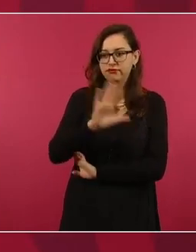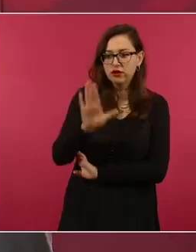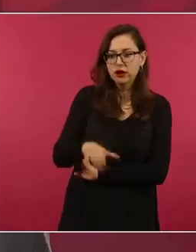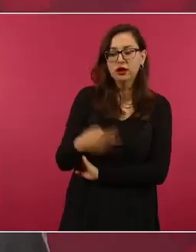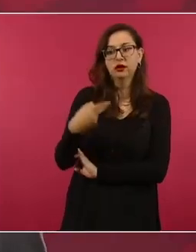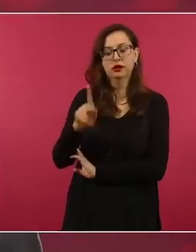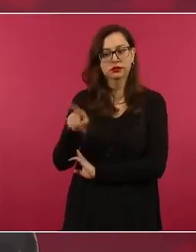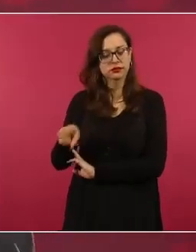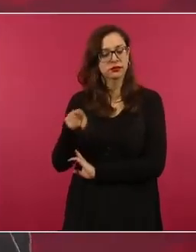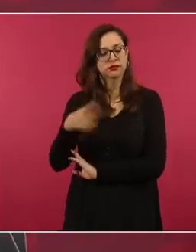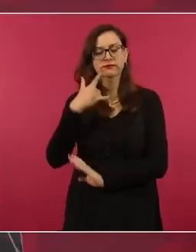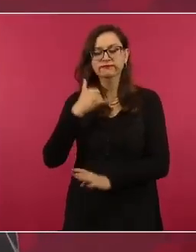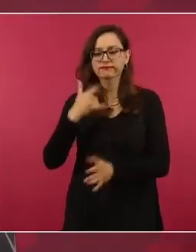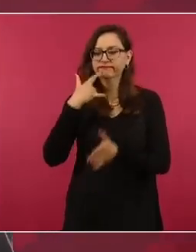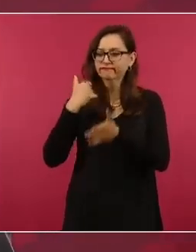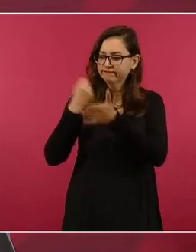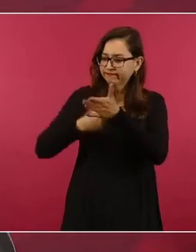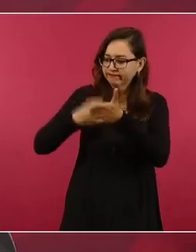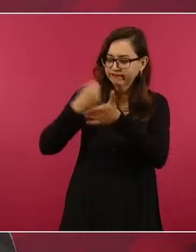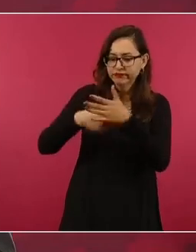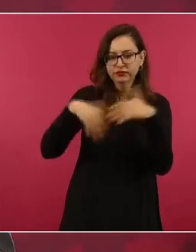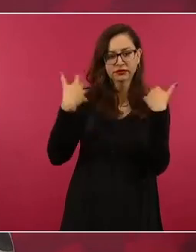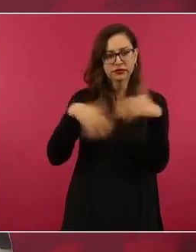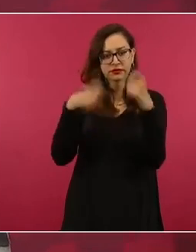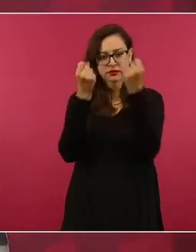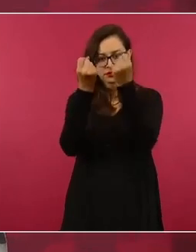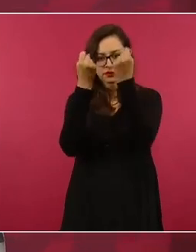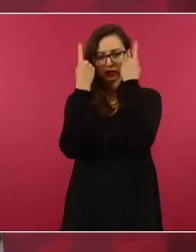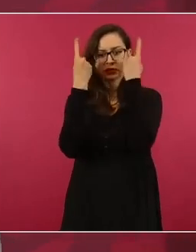que merecen todo nuestro respeto,